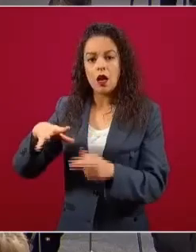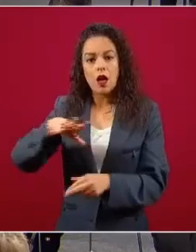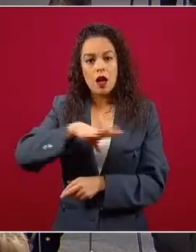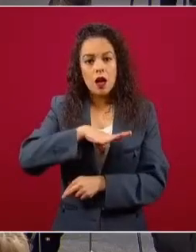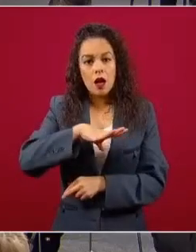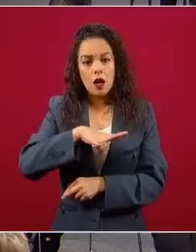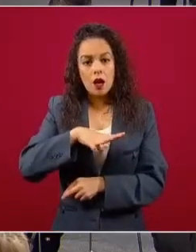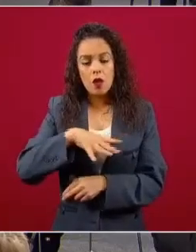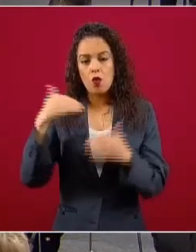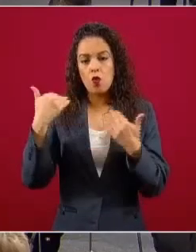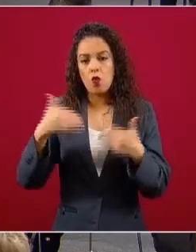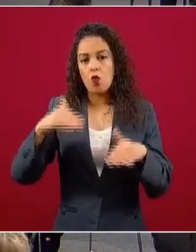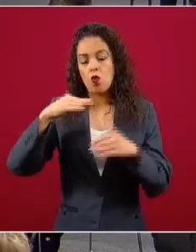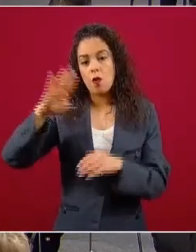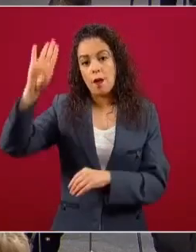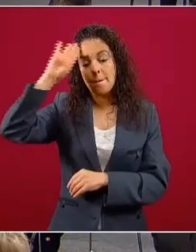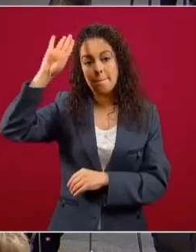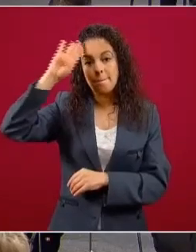con mucha pobreza,